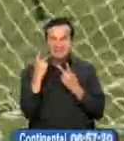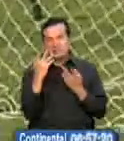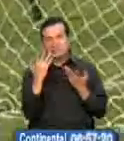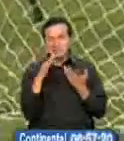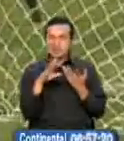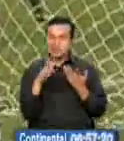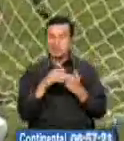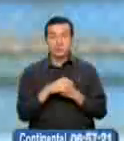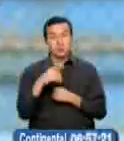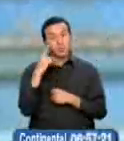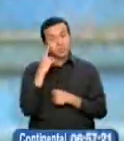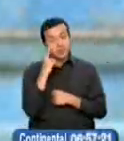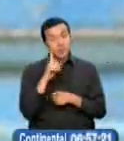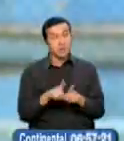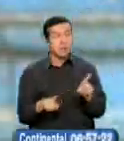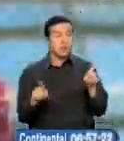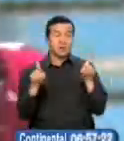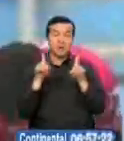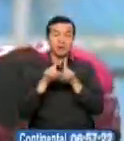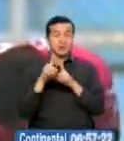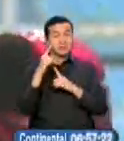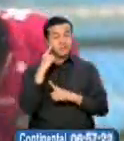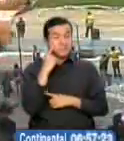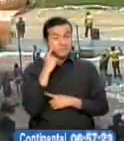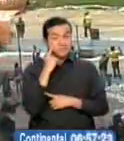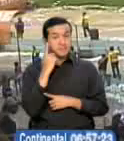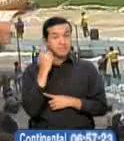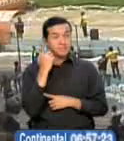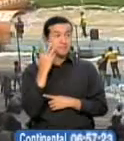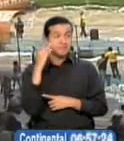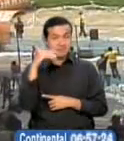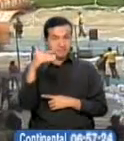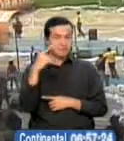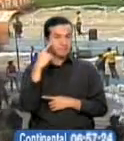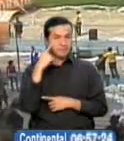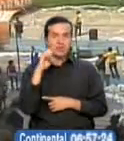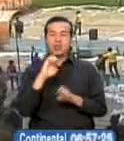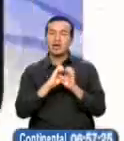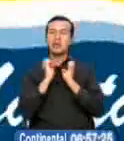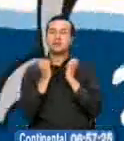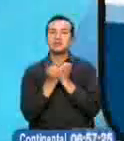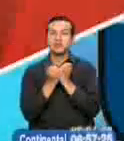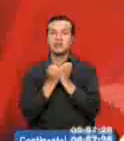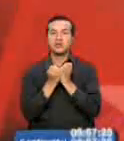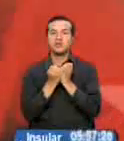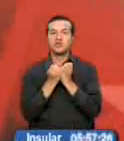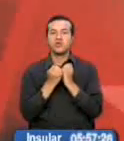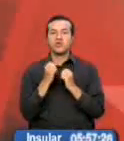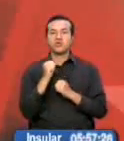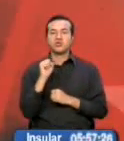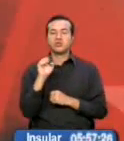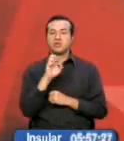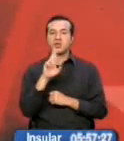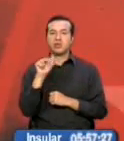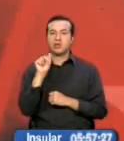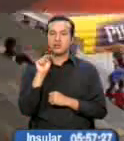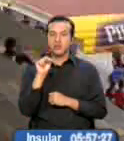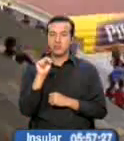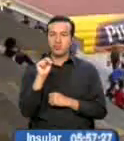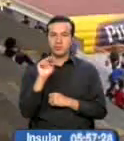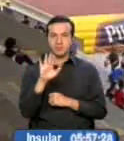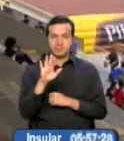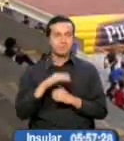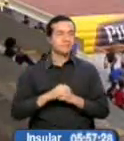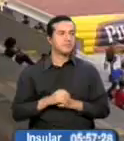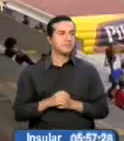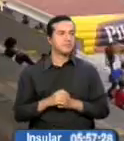matemática. Depende de su resultado, pero también de cómo le vaya al Nacional, reiteramos, en el estadio Alejandro Serrano Aguilar. Y cerramos con este